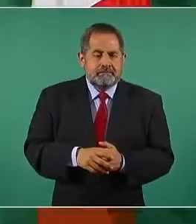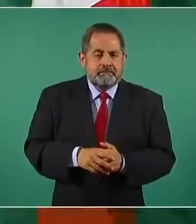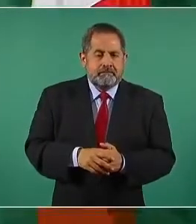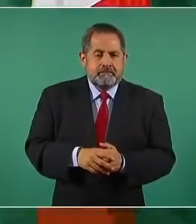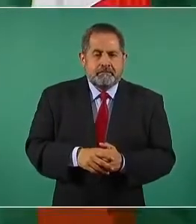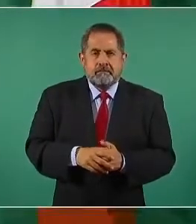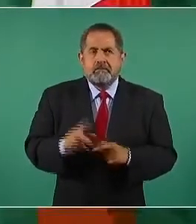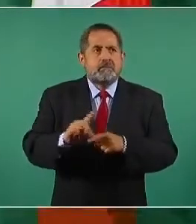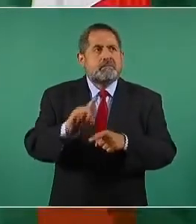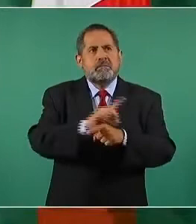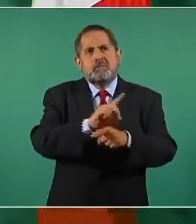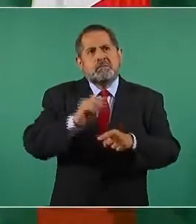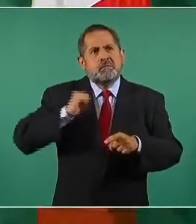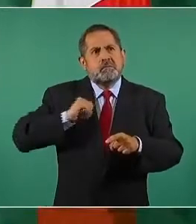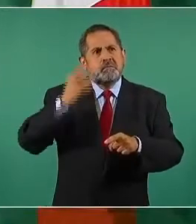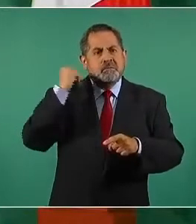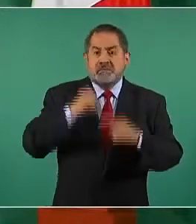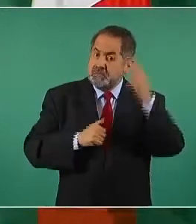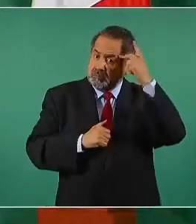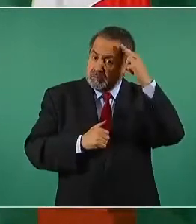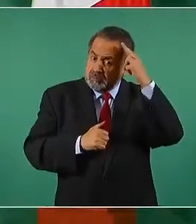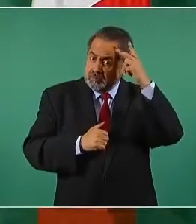que viene desde el Porfiriato,